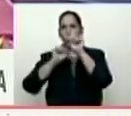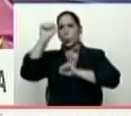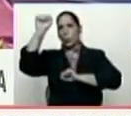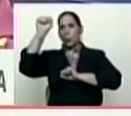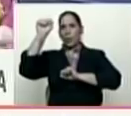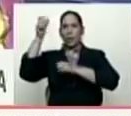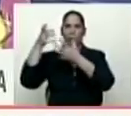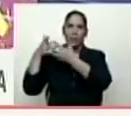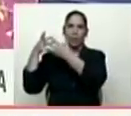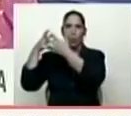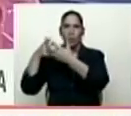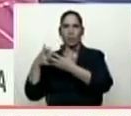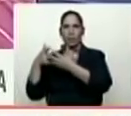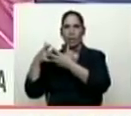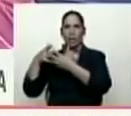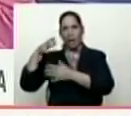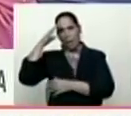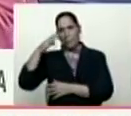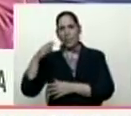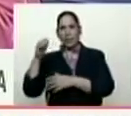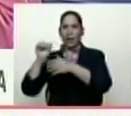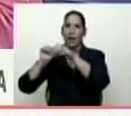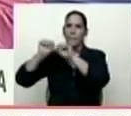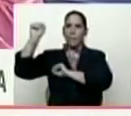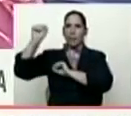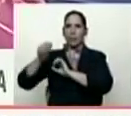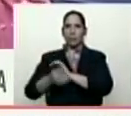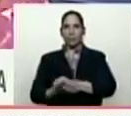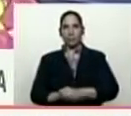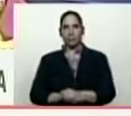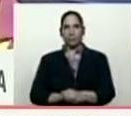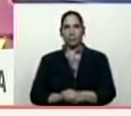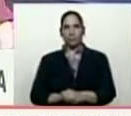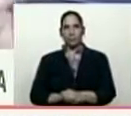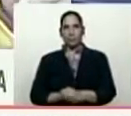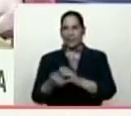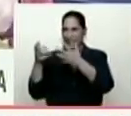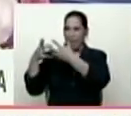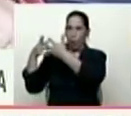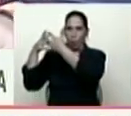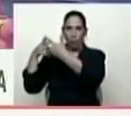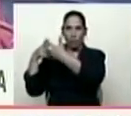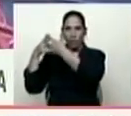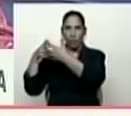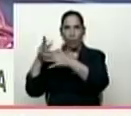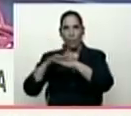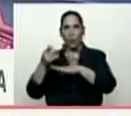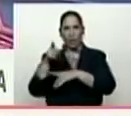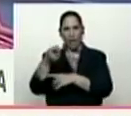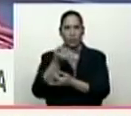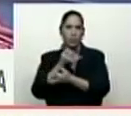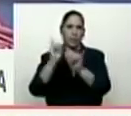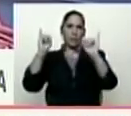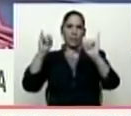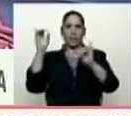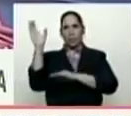Con el Capitán América, está ahí el Capitán América, los Avengers. Seguramente, porque esos fueron los que le dieron la independencia a